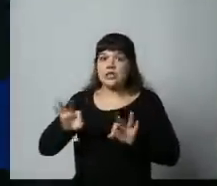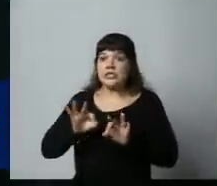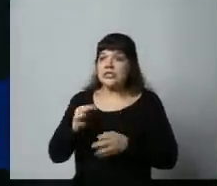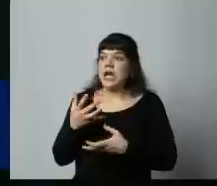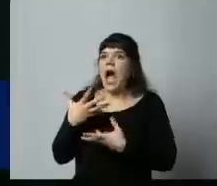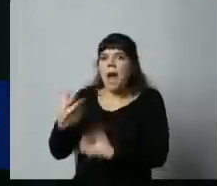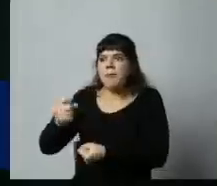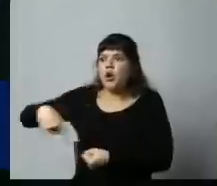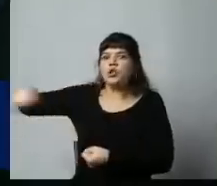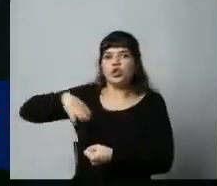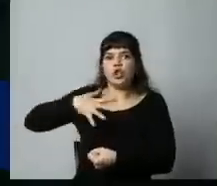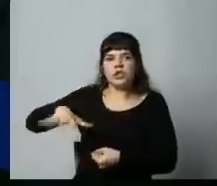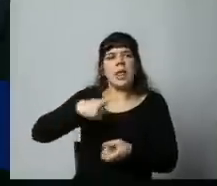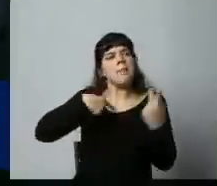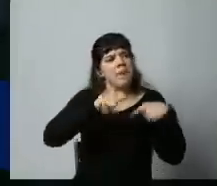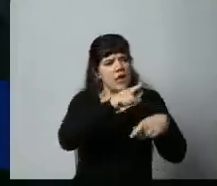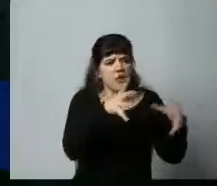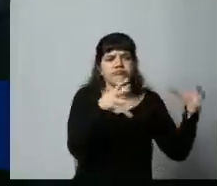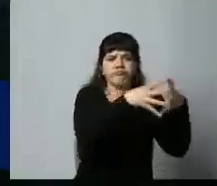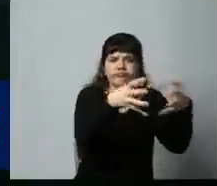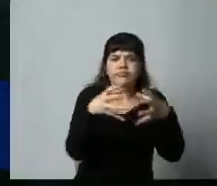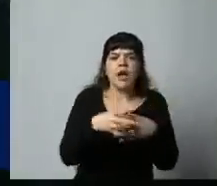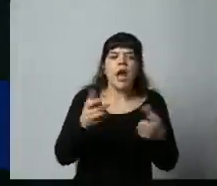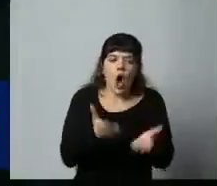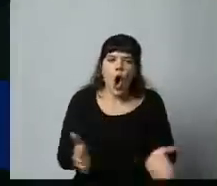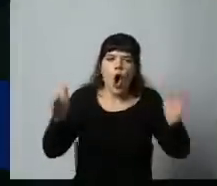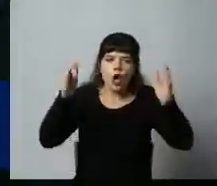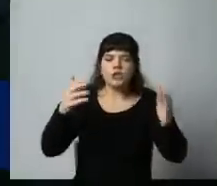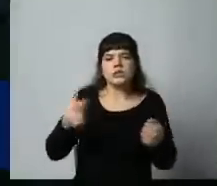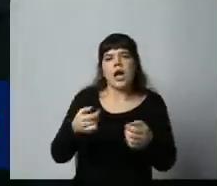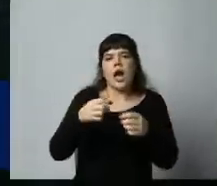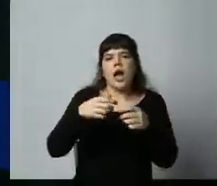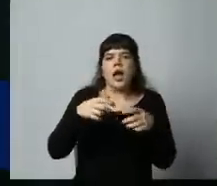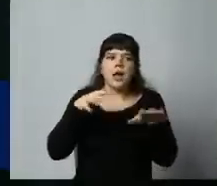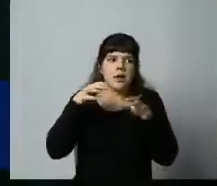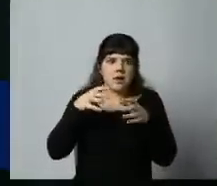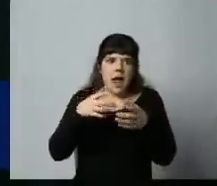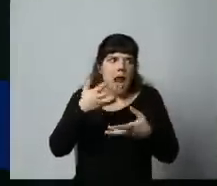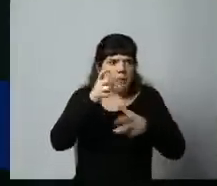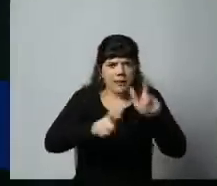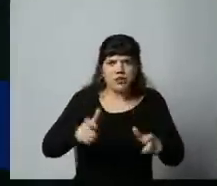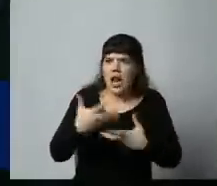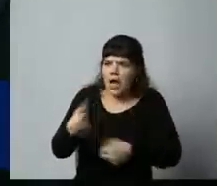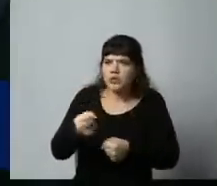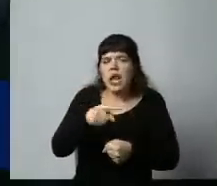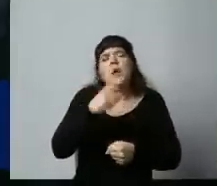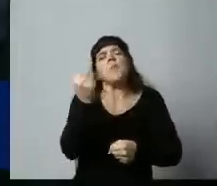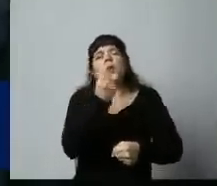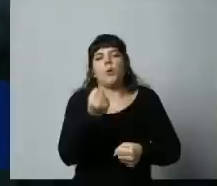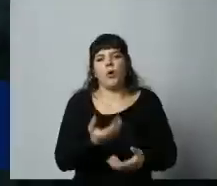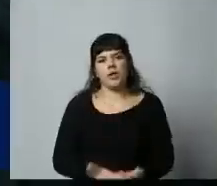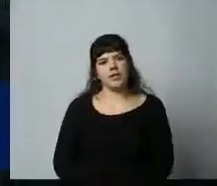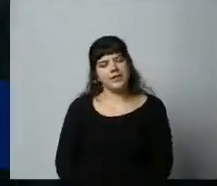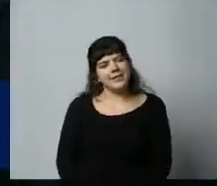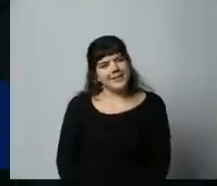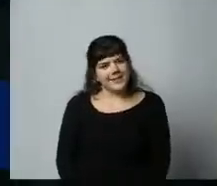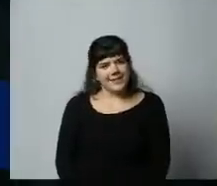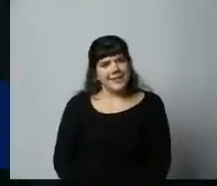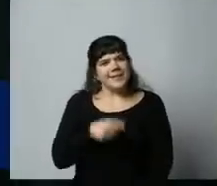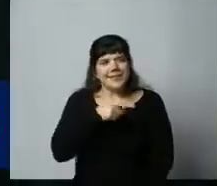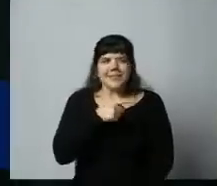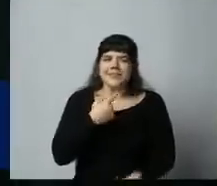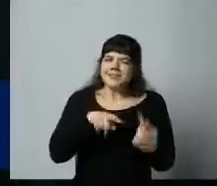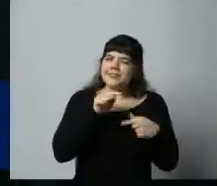presente las organizaciones sociales y las soyas populares y la solidaridad de los uruguayos fue muy importante